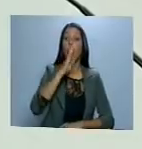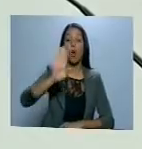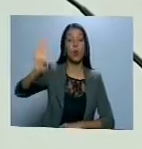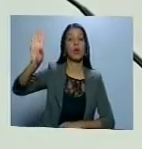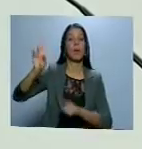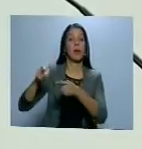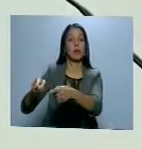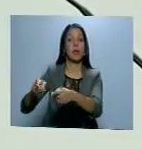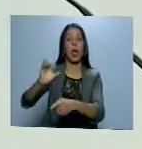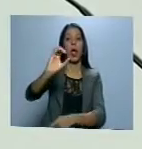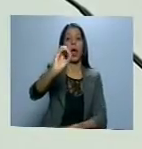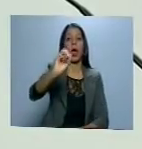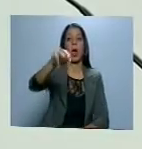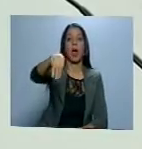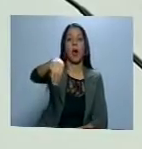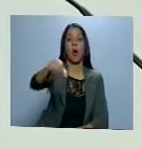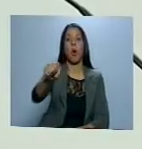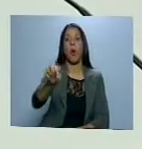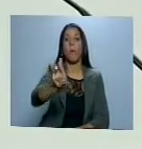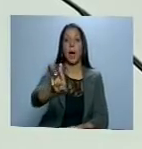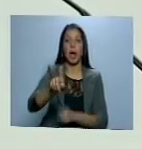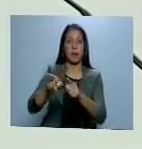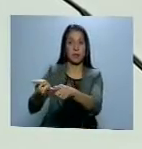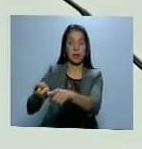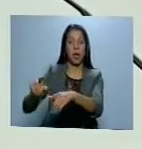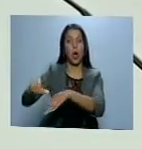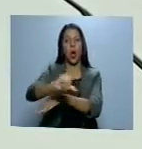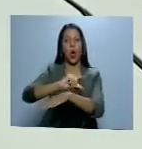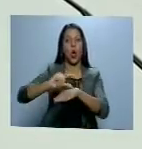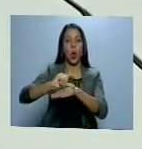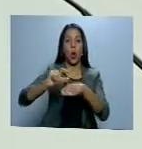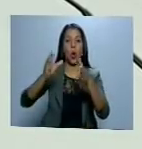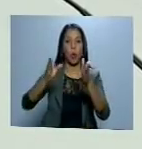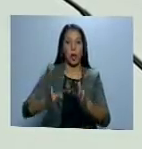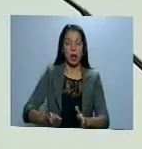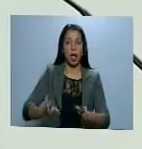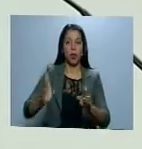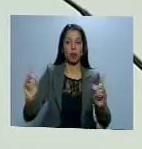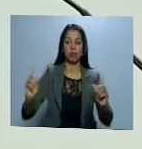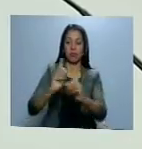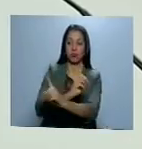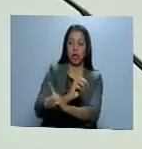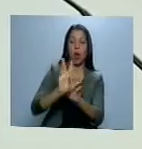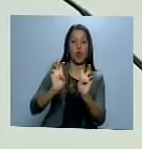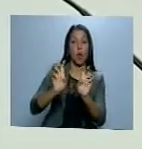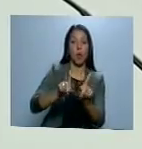José Prieto Fernández, gobernador proclamado del estado Zulia.